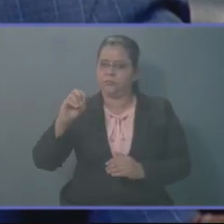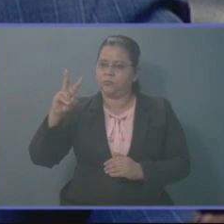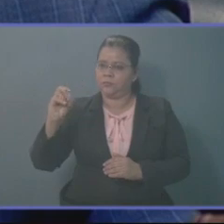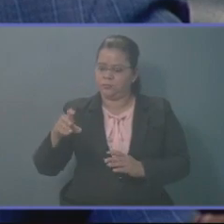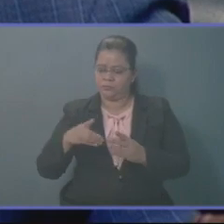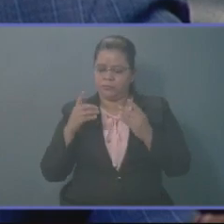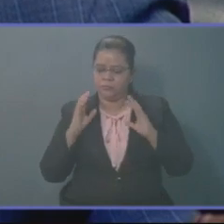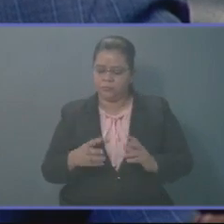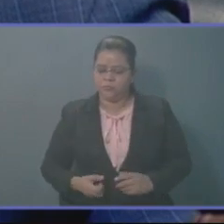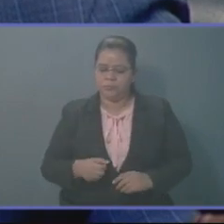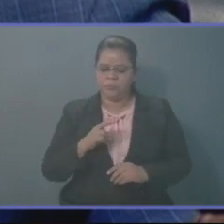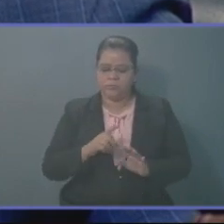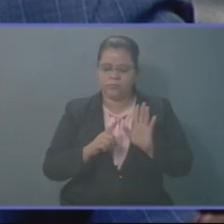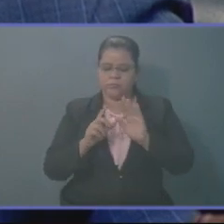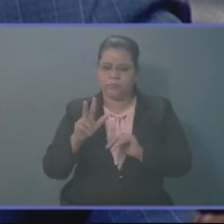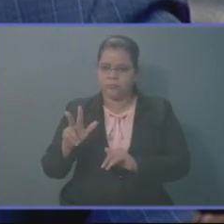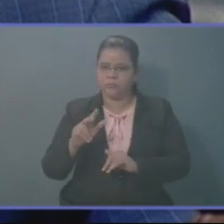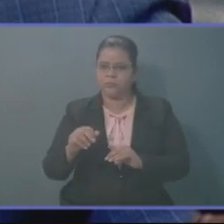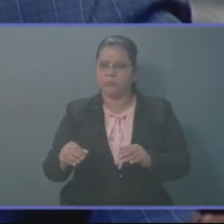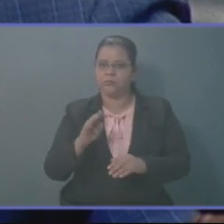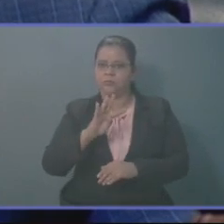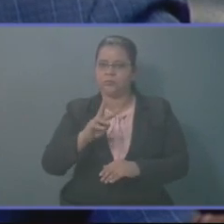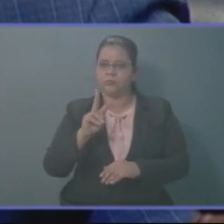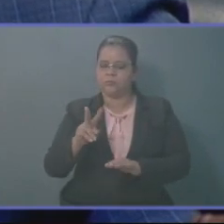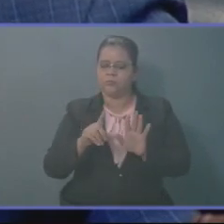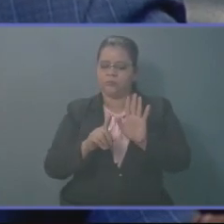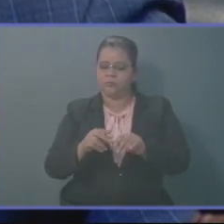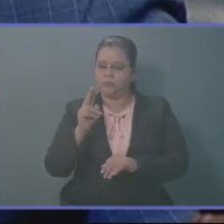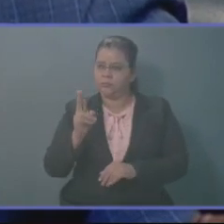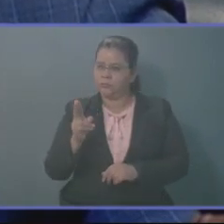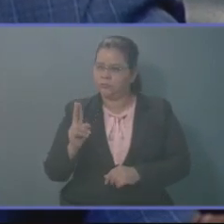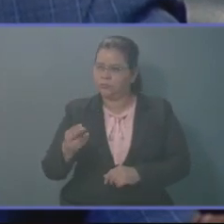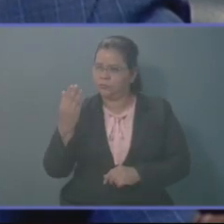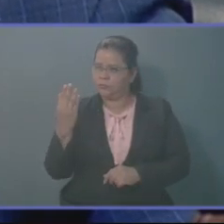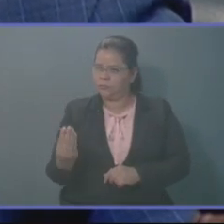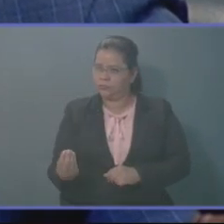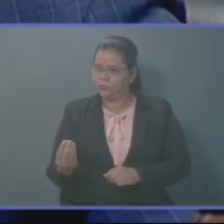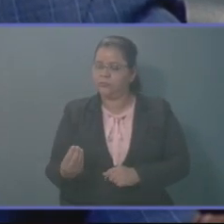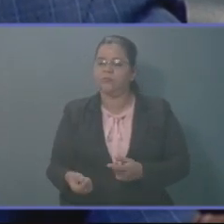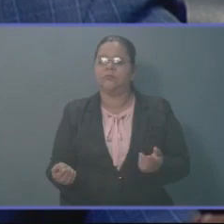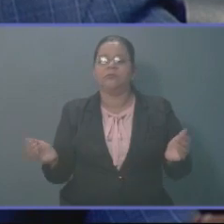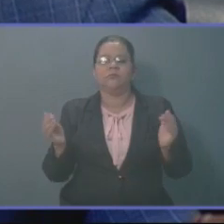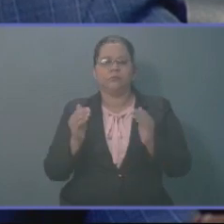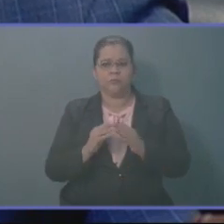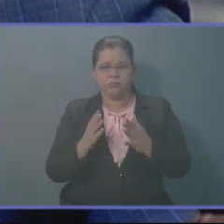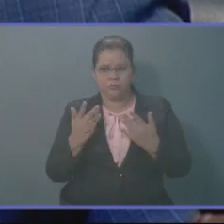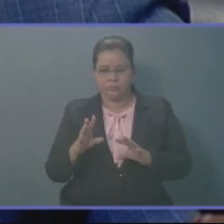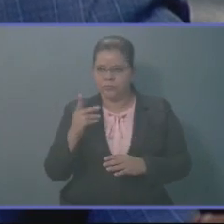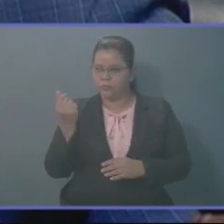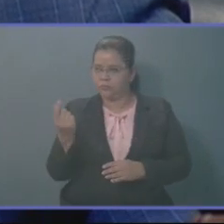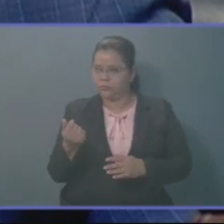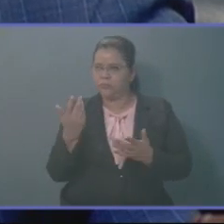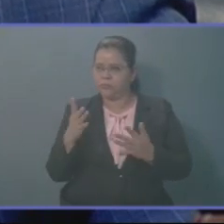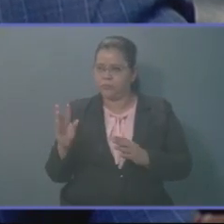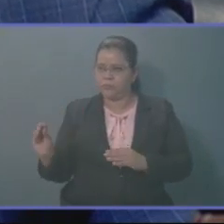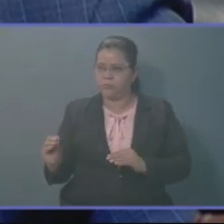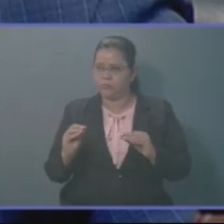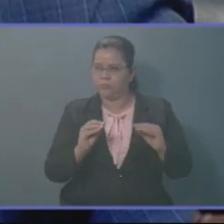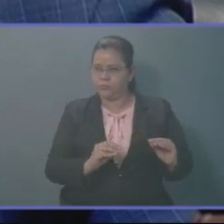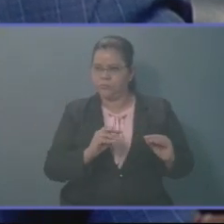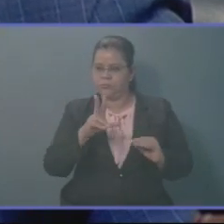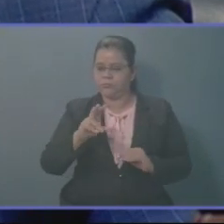Oficial número 63, tomo 426 de la misma fecha. Y de estos fondos recibidos deberá asignarse